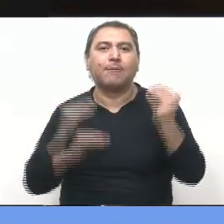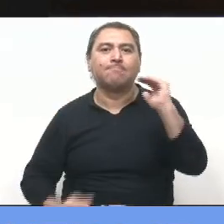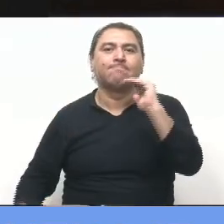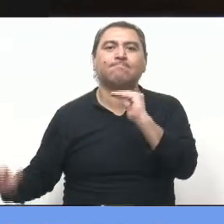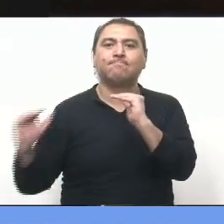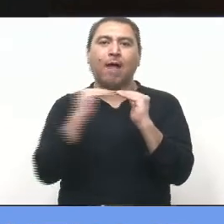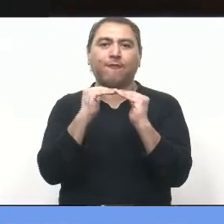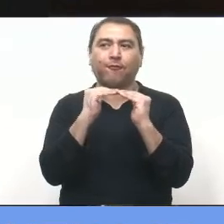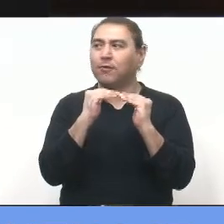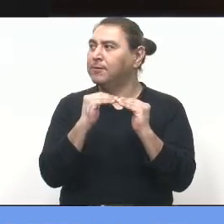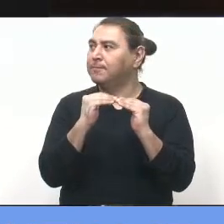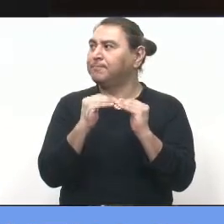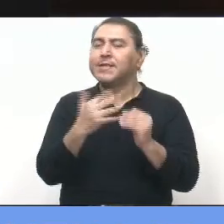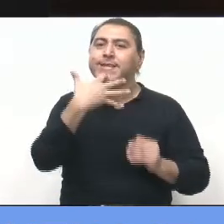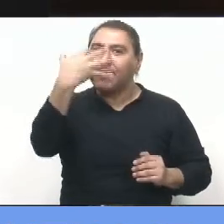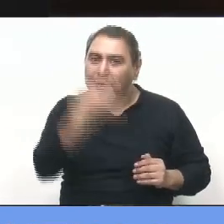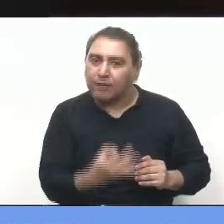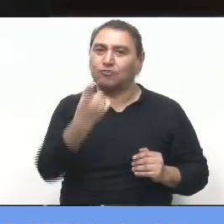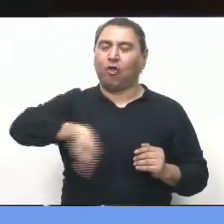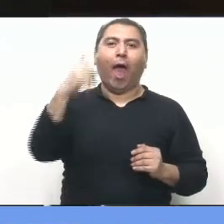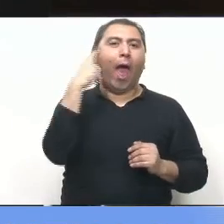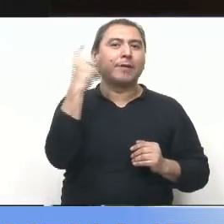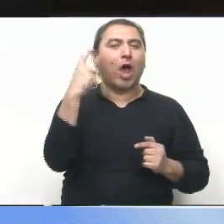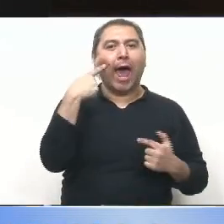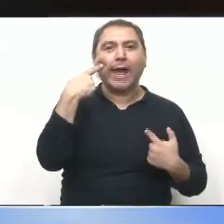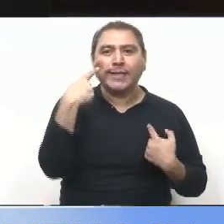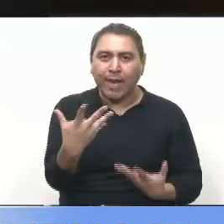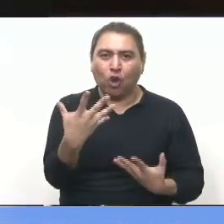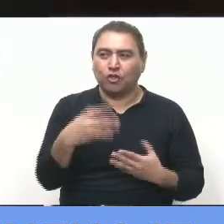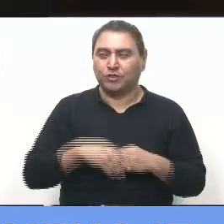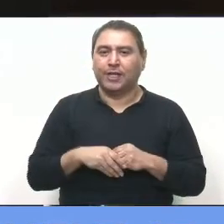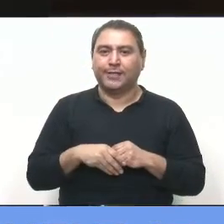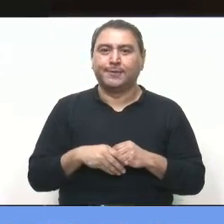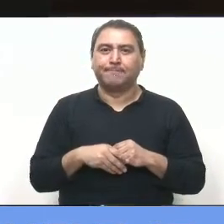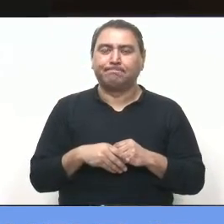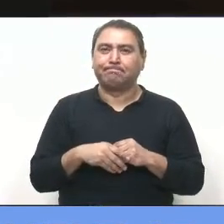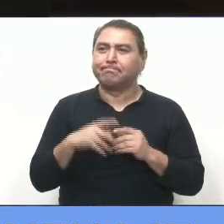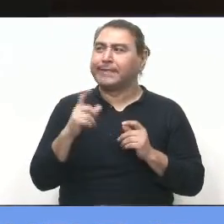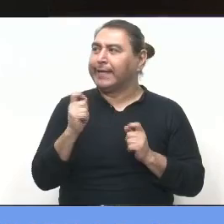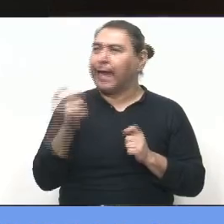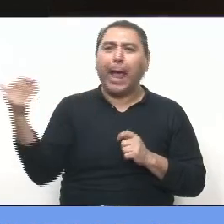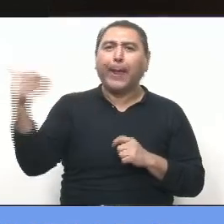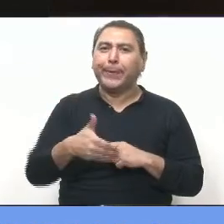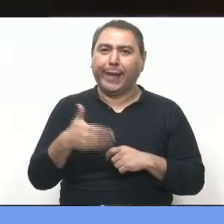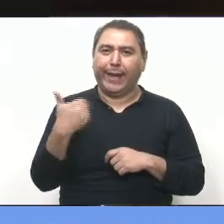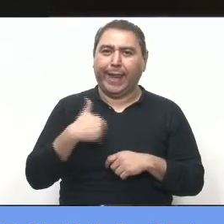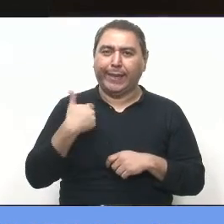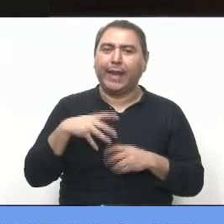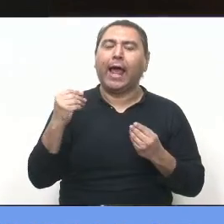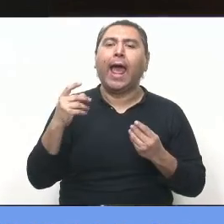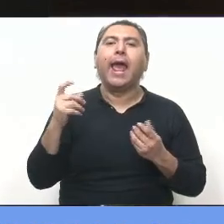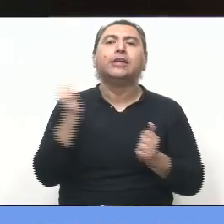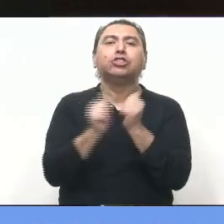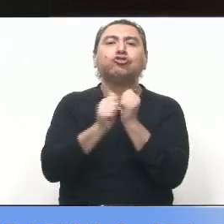verdad aprendamos a reconocer a quienes vienen a nuestro país a transformar